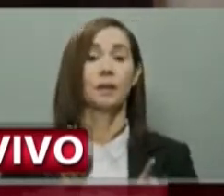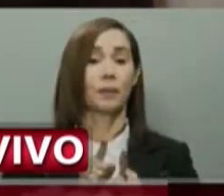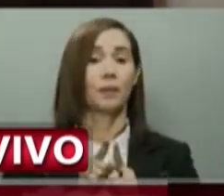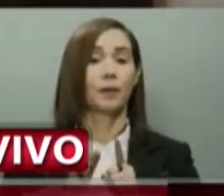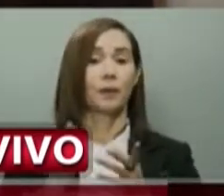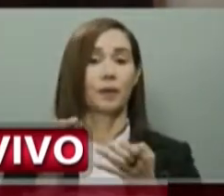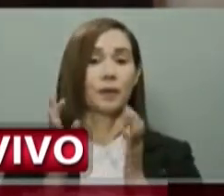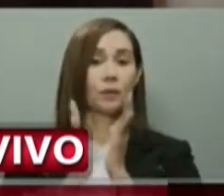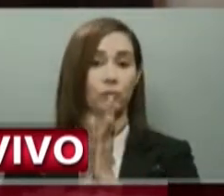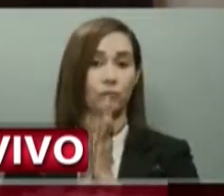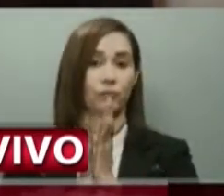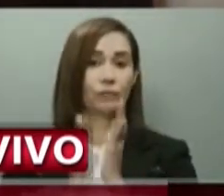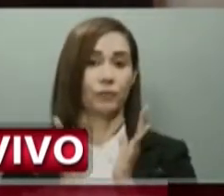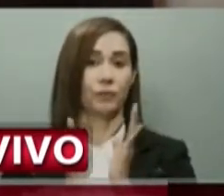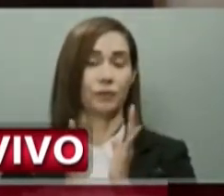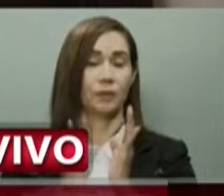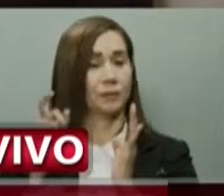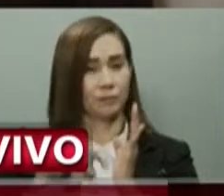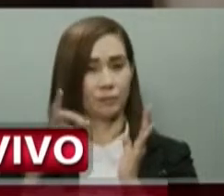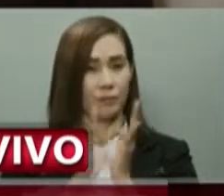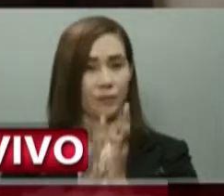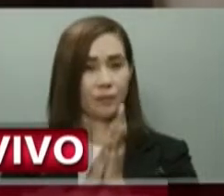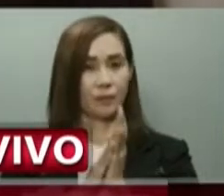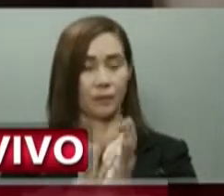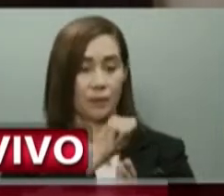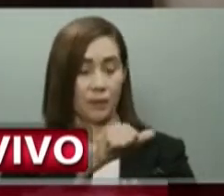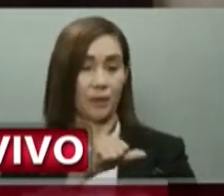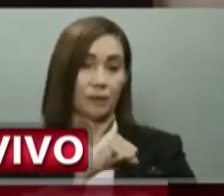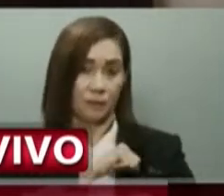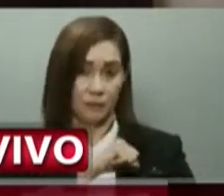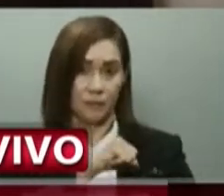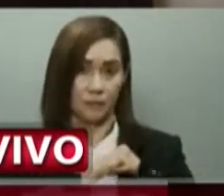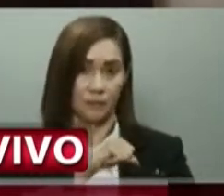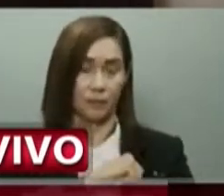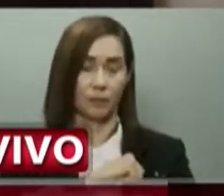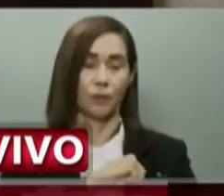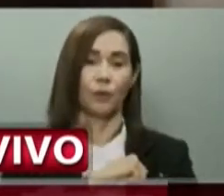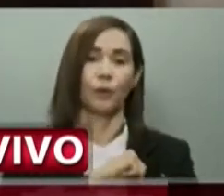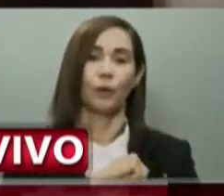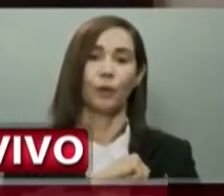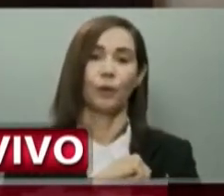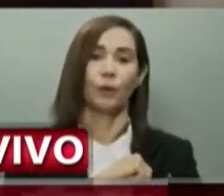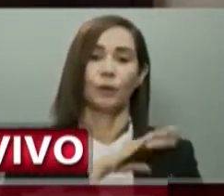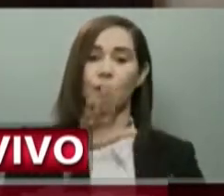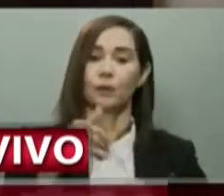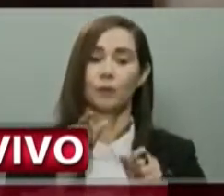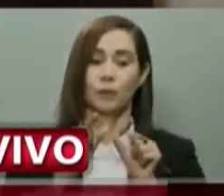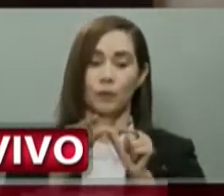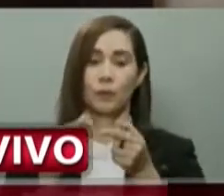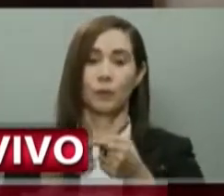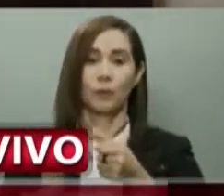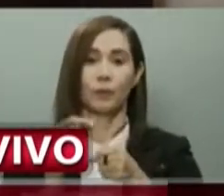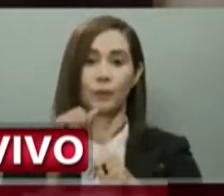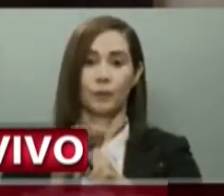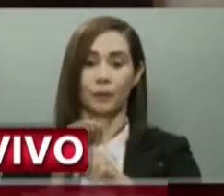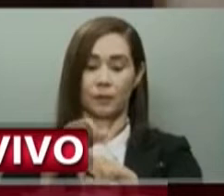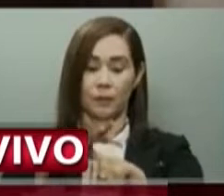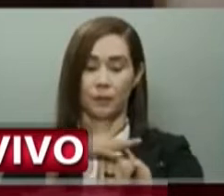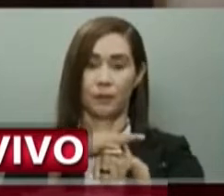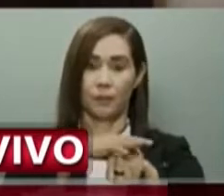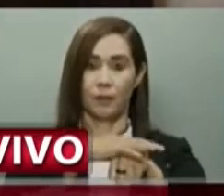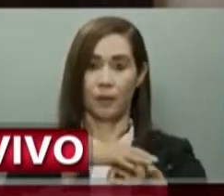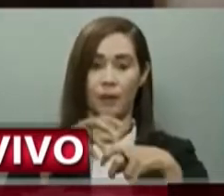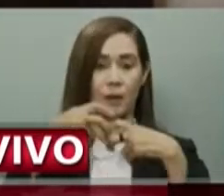felicitar, y debemos felicitar, la actitud sensata de los productores de